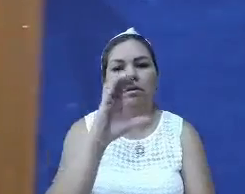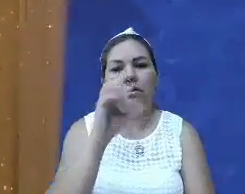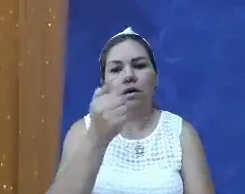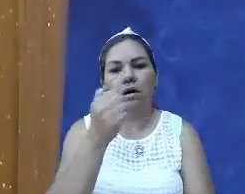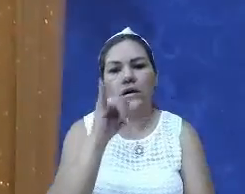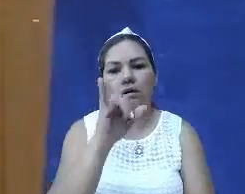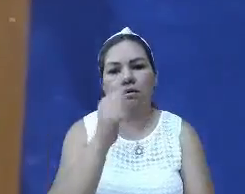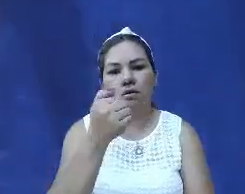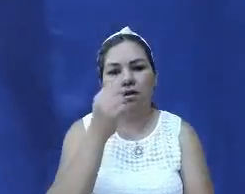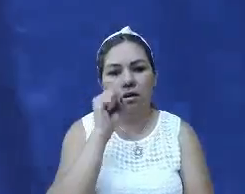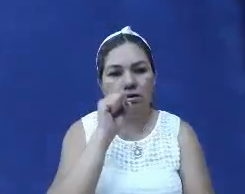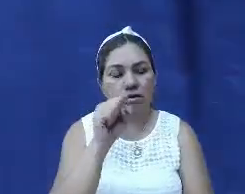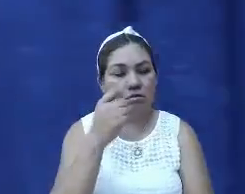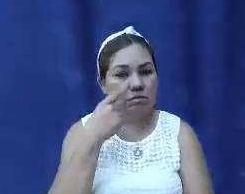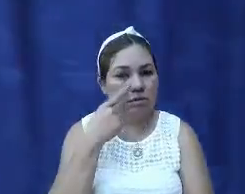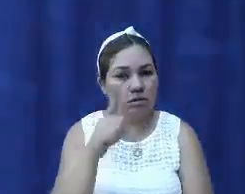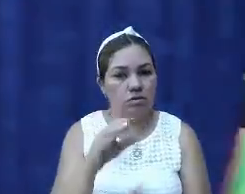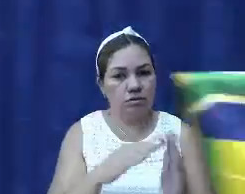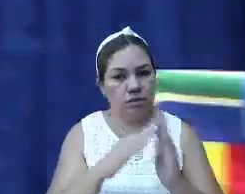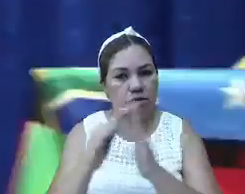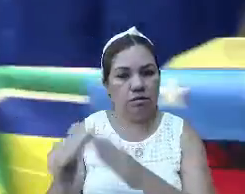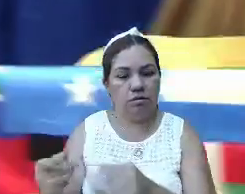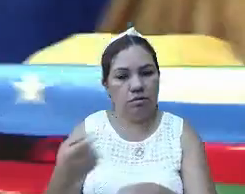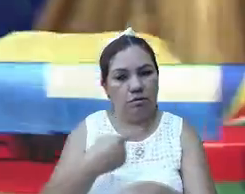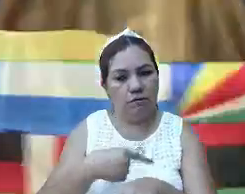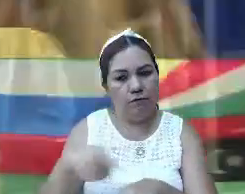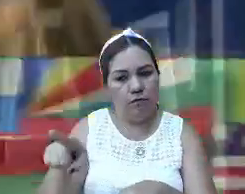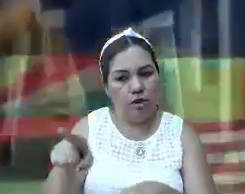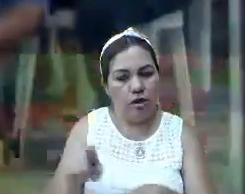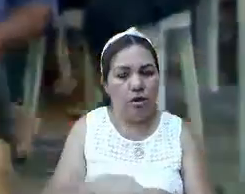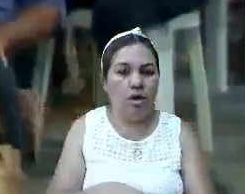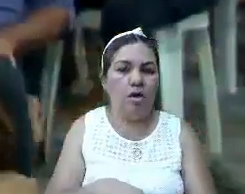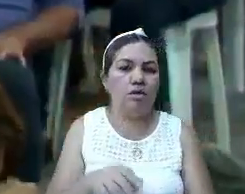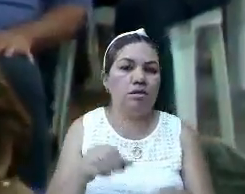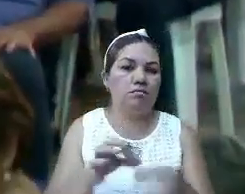Mírala a tu vecino y decirle: se va de mi casa el espíritu de permisivo.